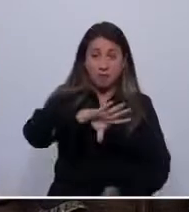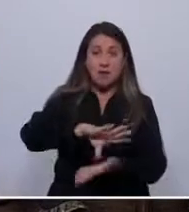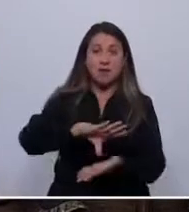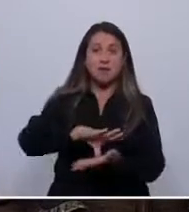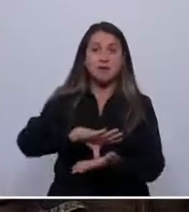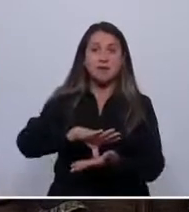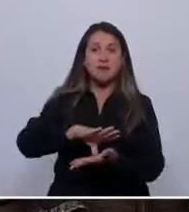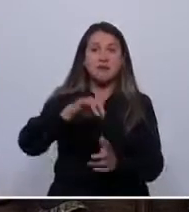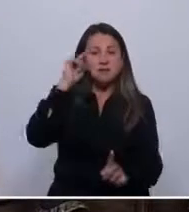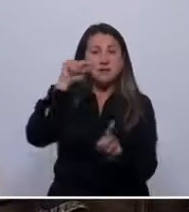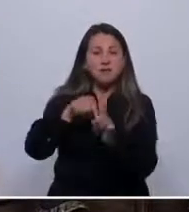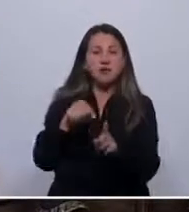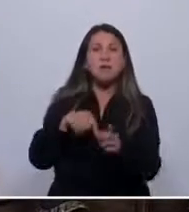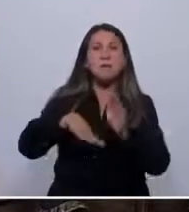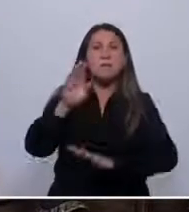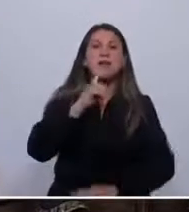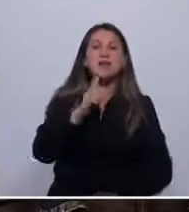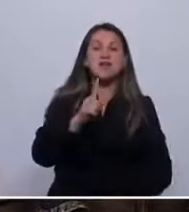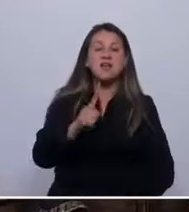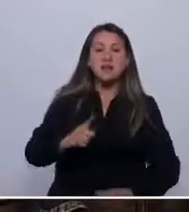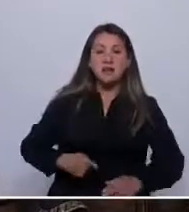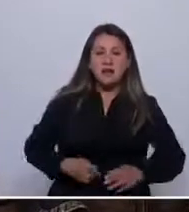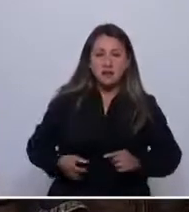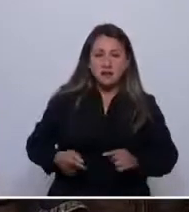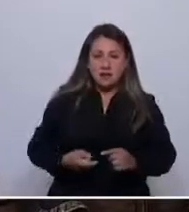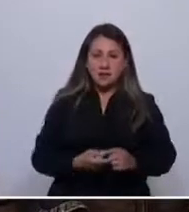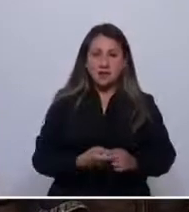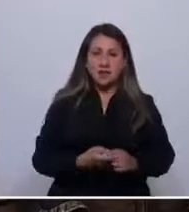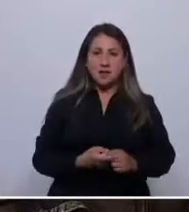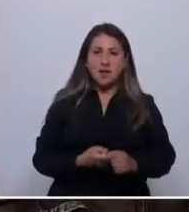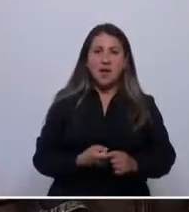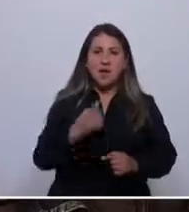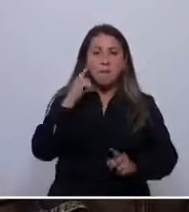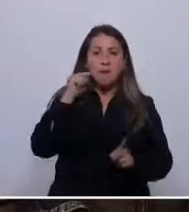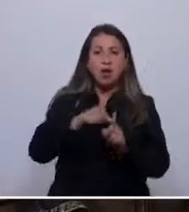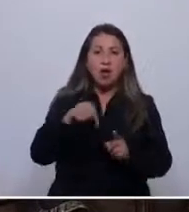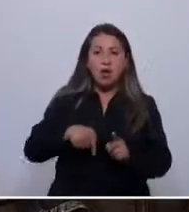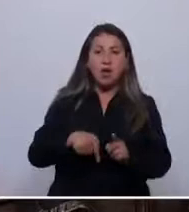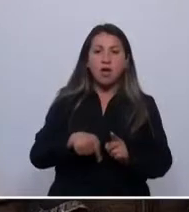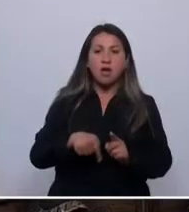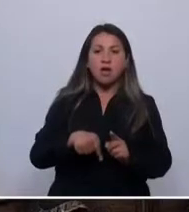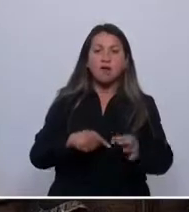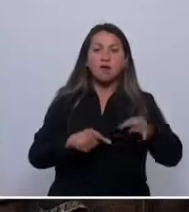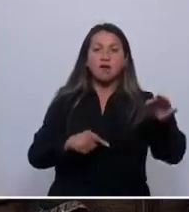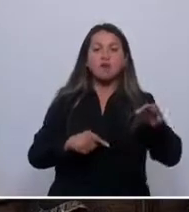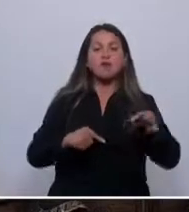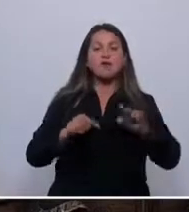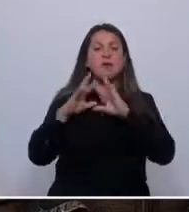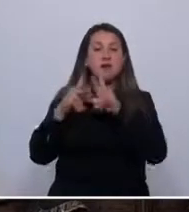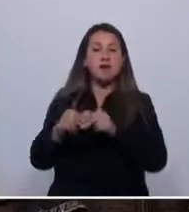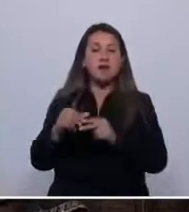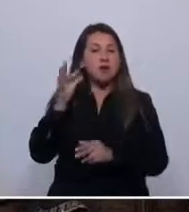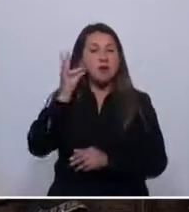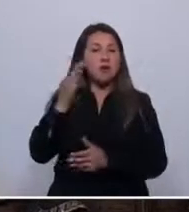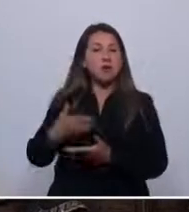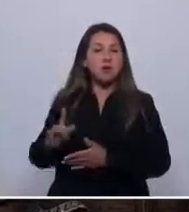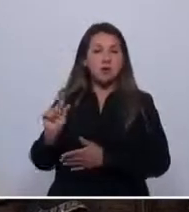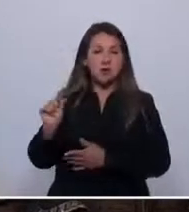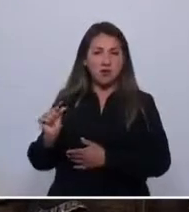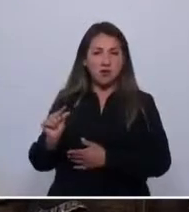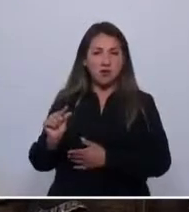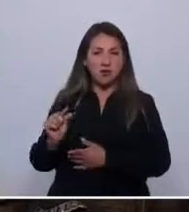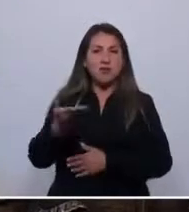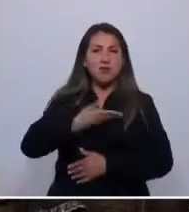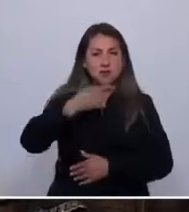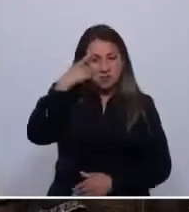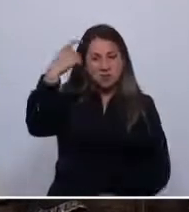se prefiere más a un embrión que a una mujer con una familia, sueños y esperanzas. Tengo el sueño de la